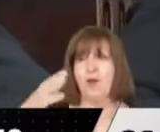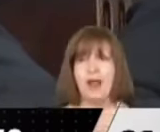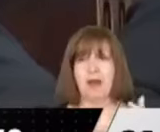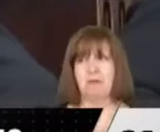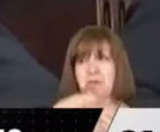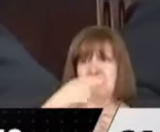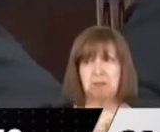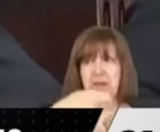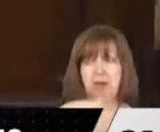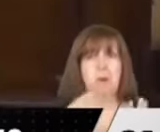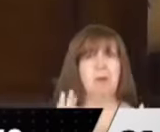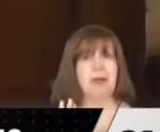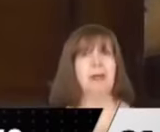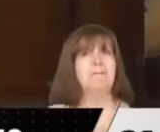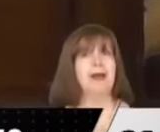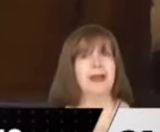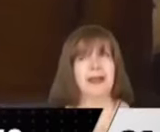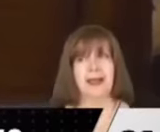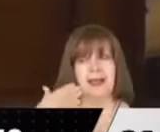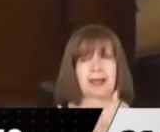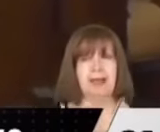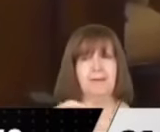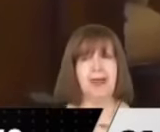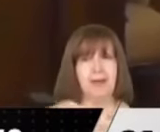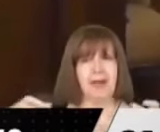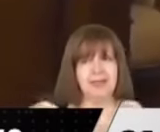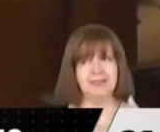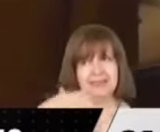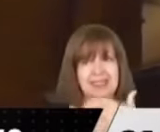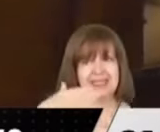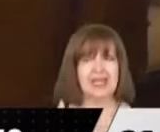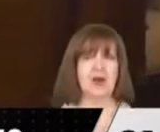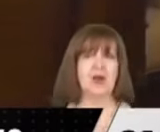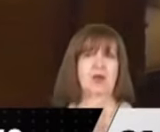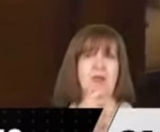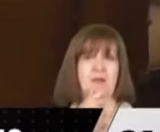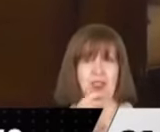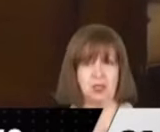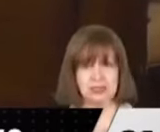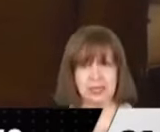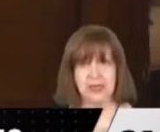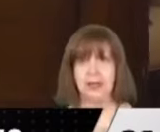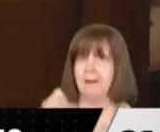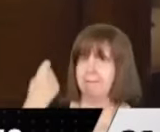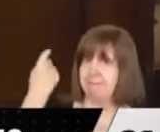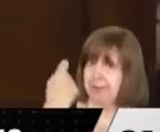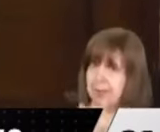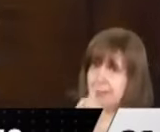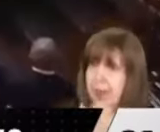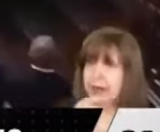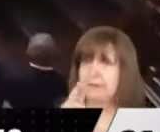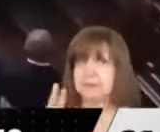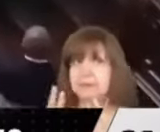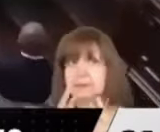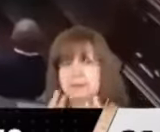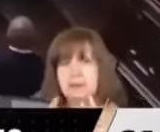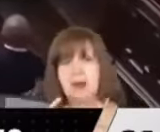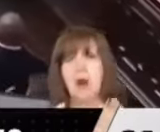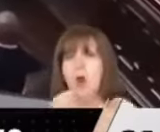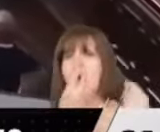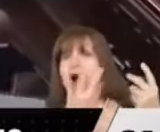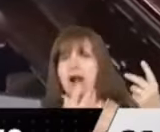mendocinos, se le da un destino que, por lo que dice el gobernador, tiene que ver fundamentalmente con la obra pública. Los